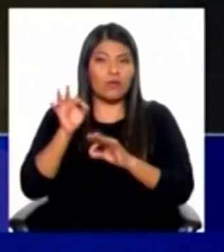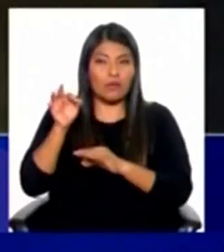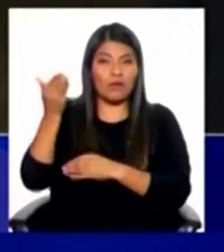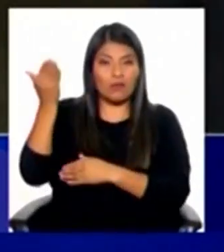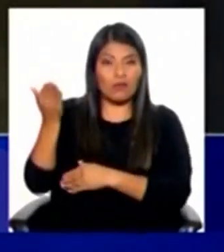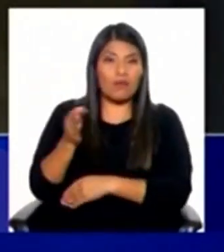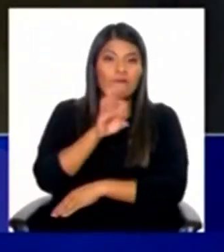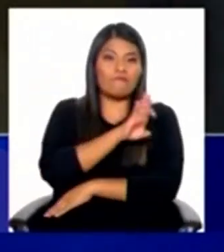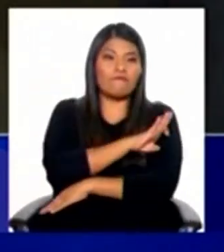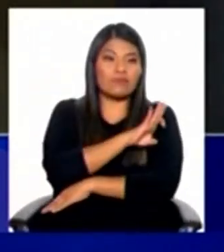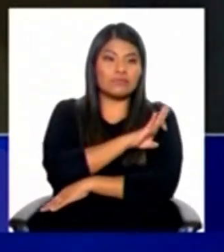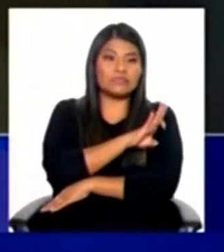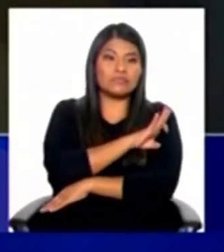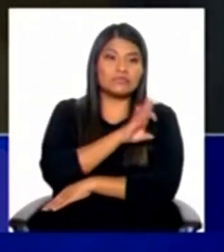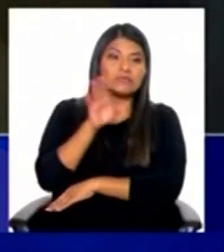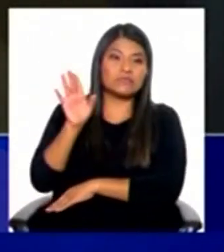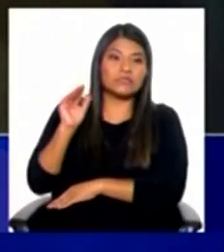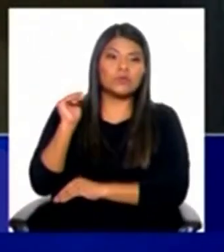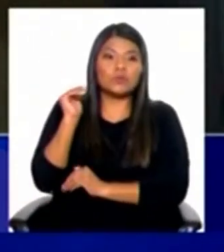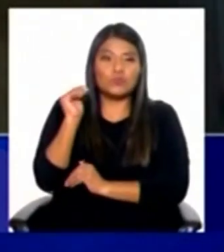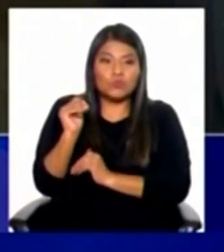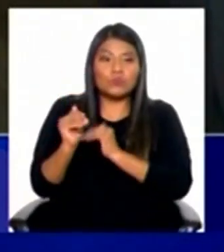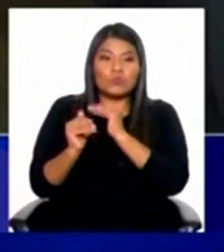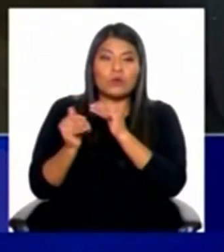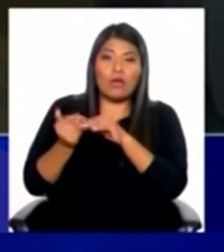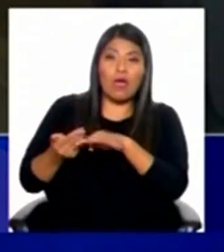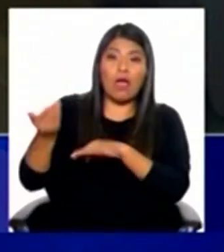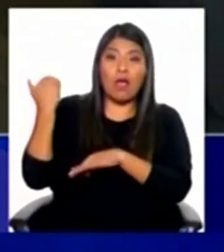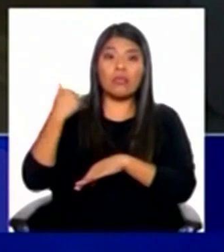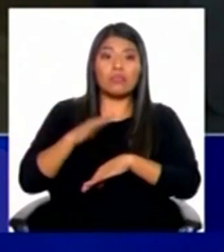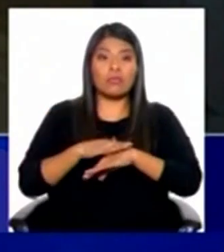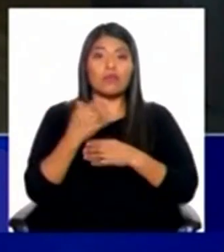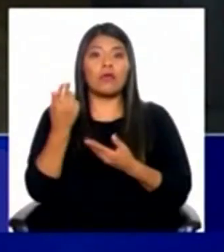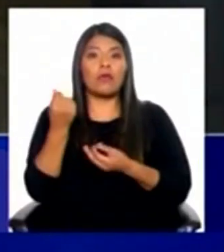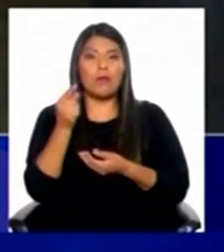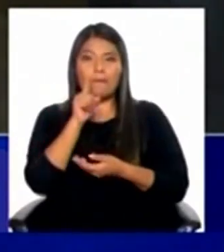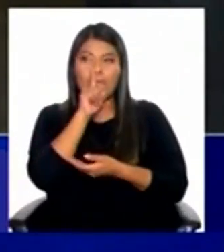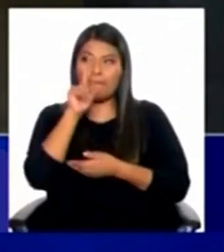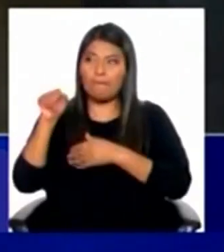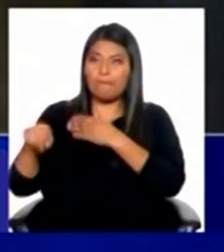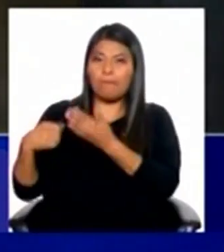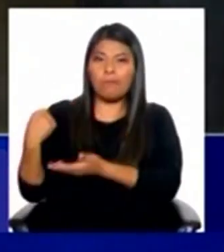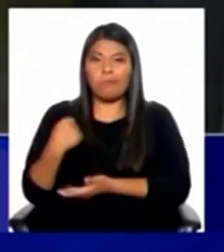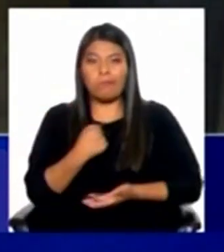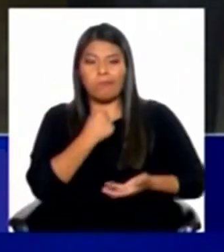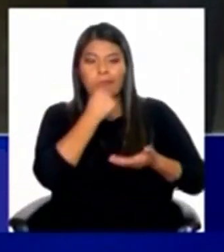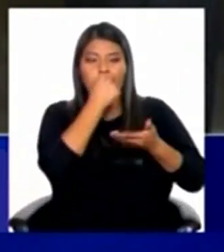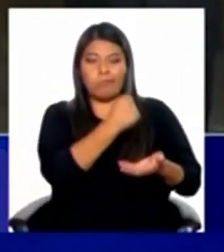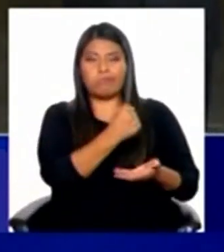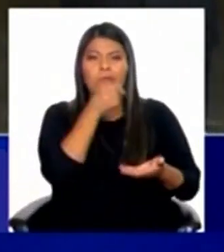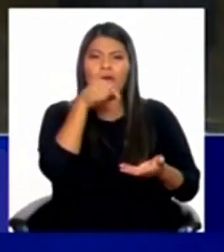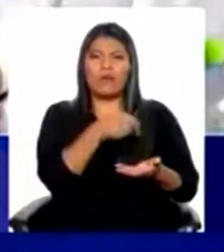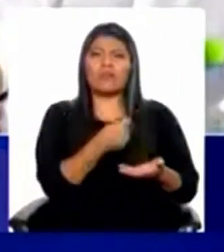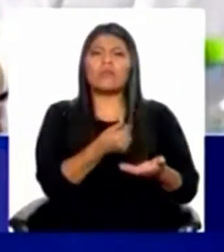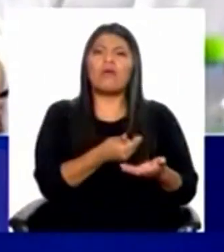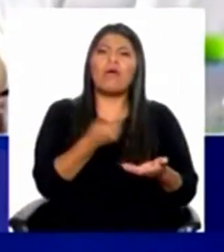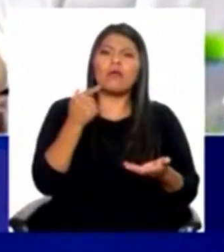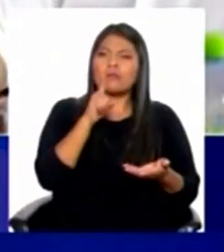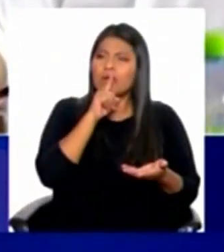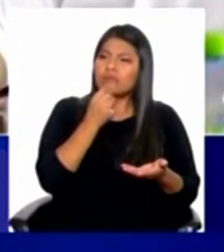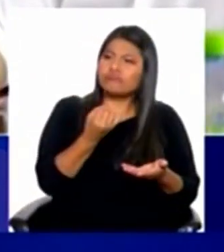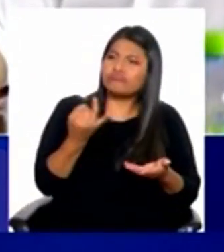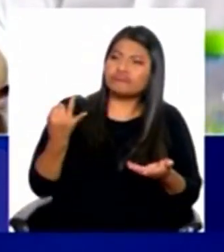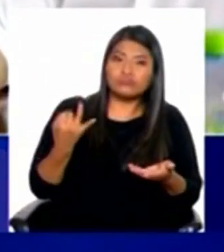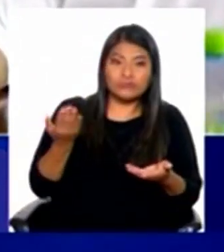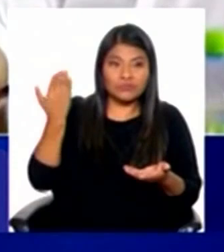hipótesis que maneja la Fiscalía es de que se habrían utilizado dineros ilícitos para precisamente cuestionar todo este proceso de elección